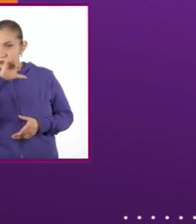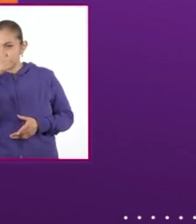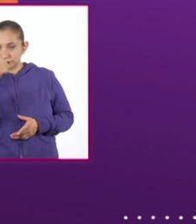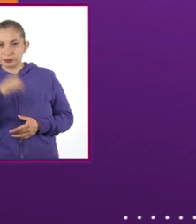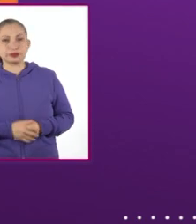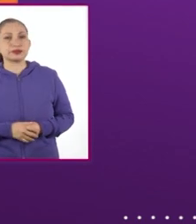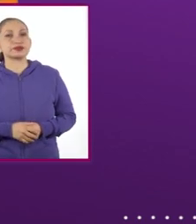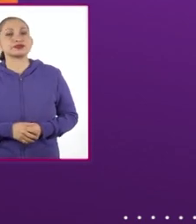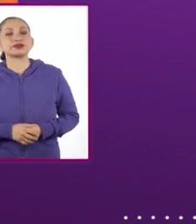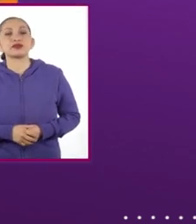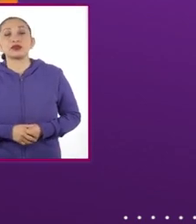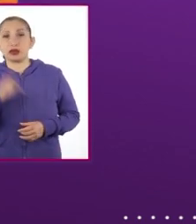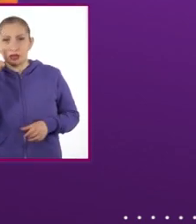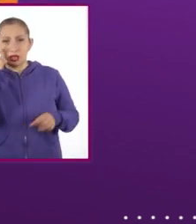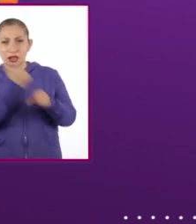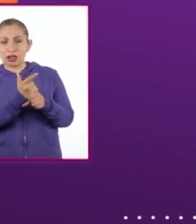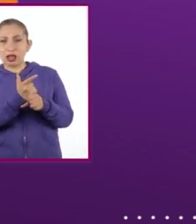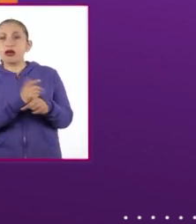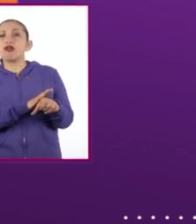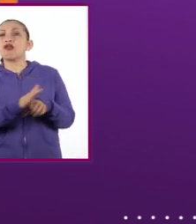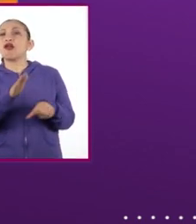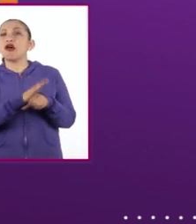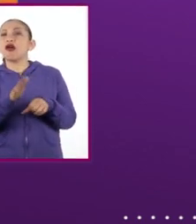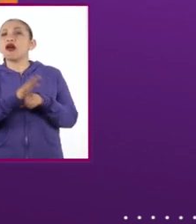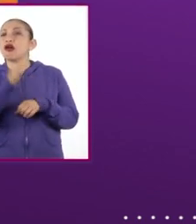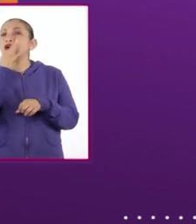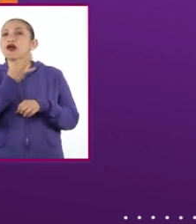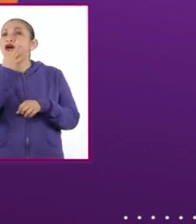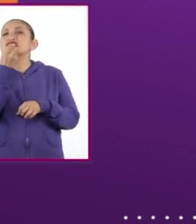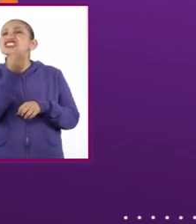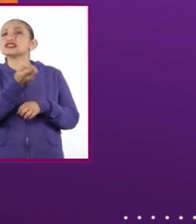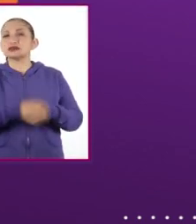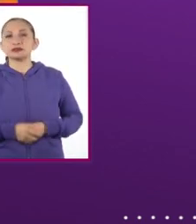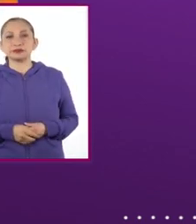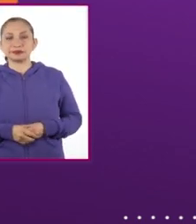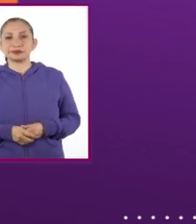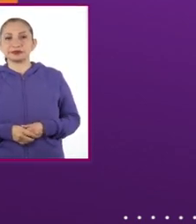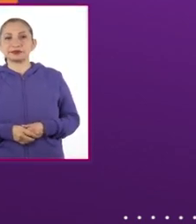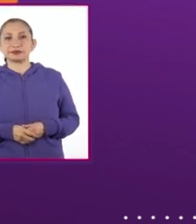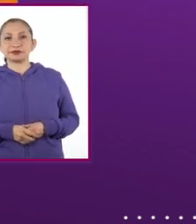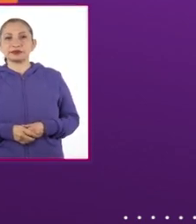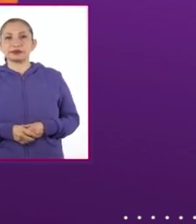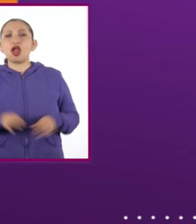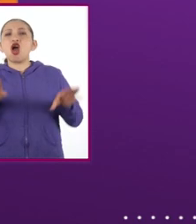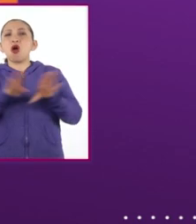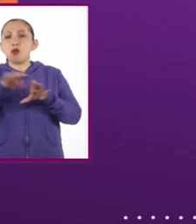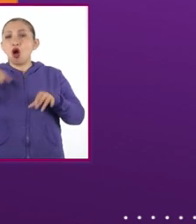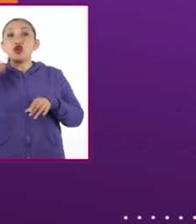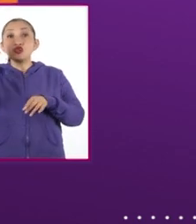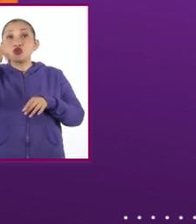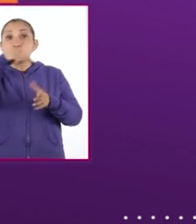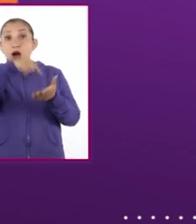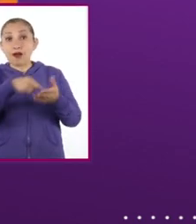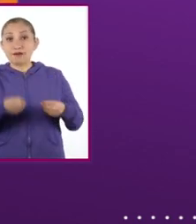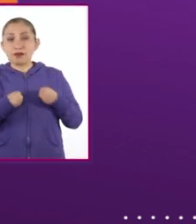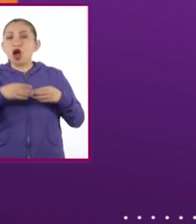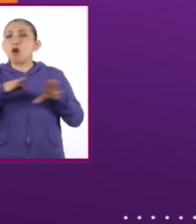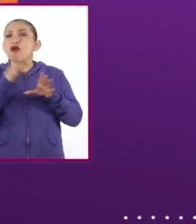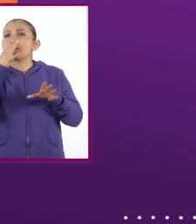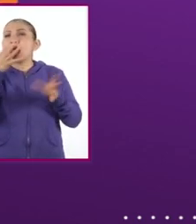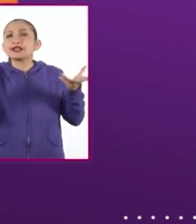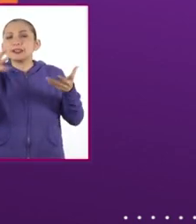más. ¿Identifican de qué celebración se trata? ¿Cómo la celebran en el lugar donde